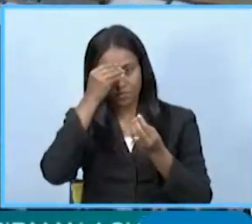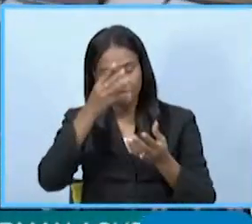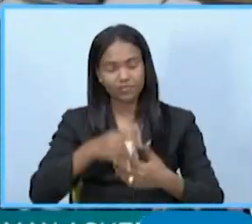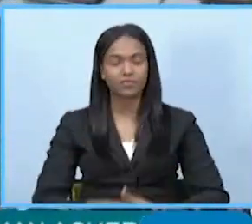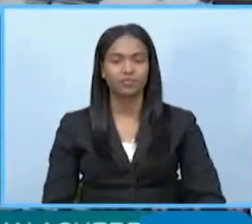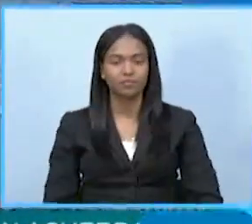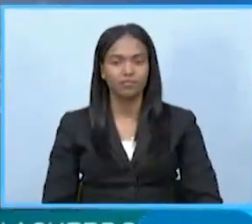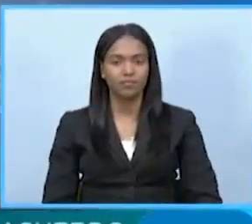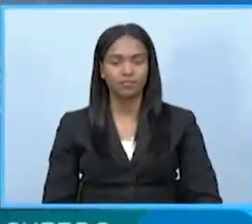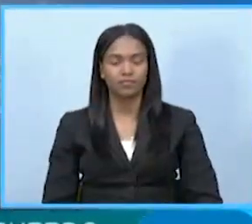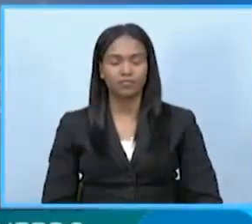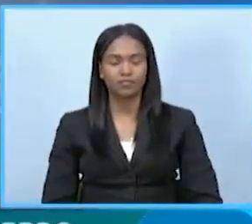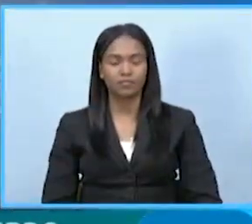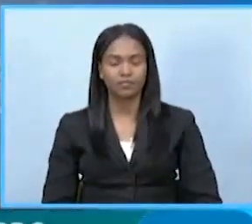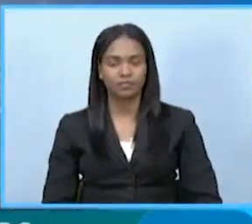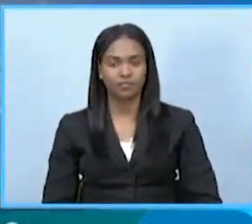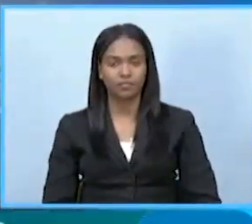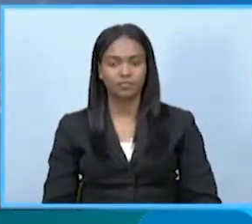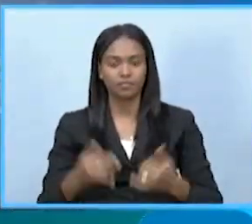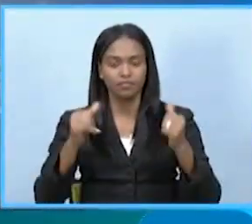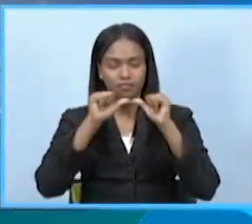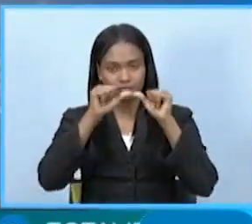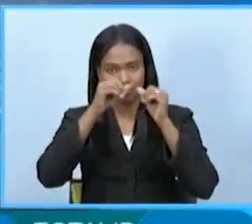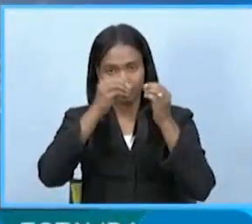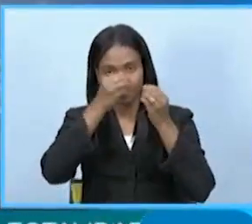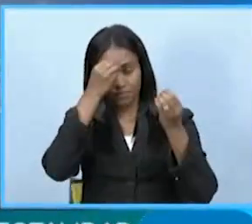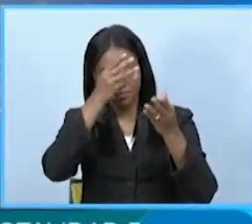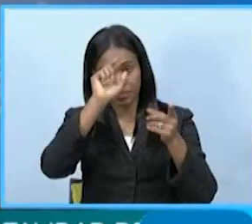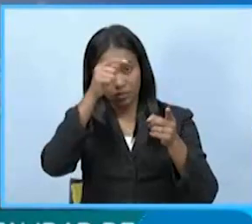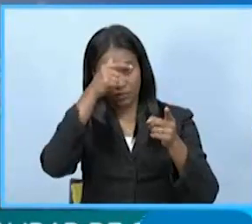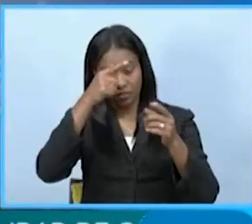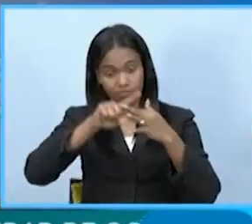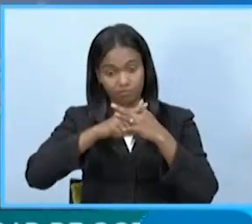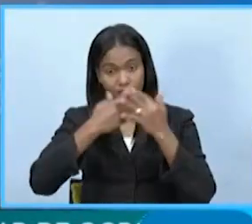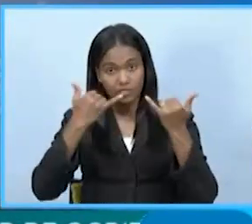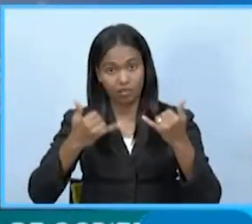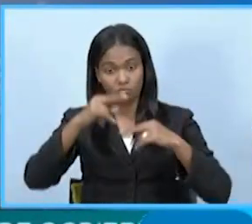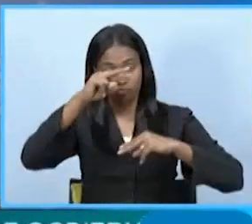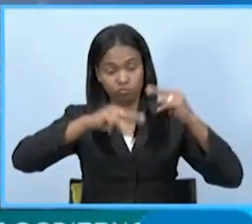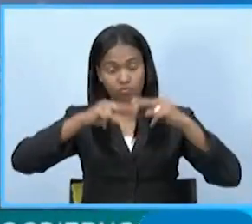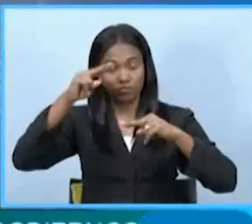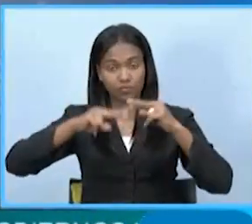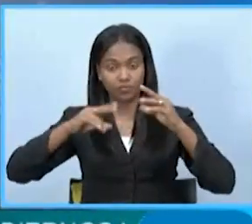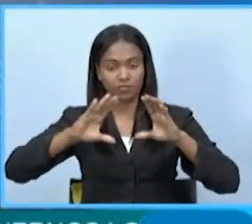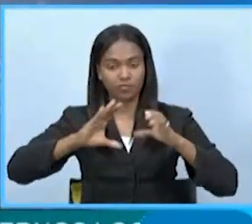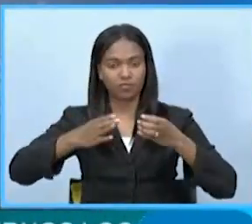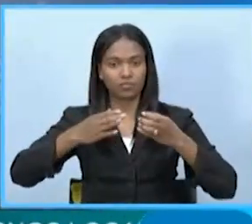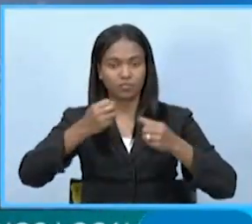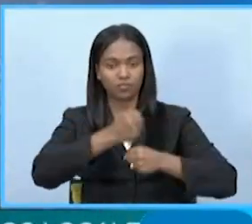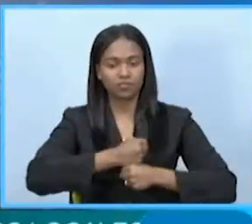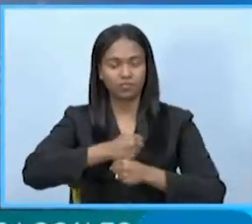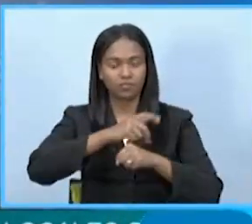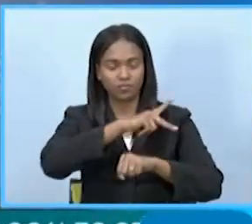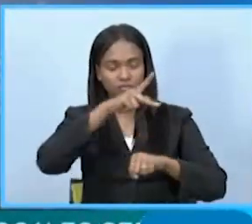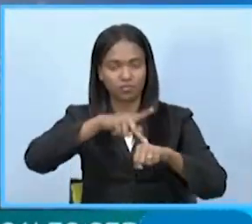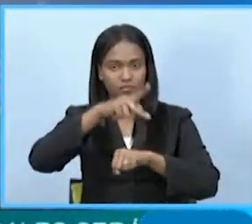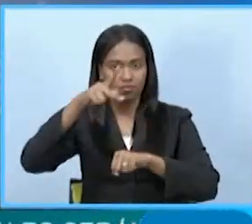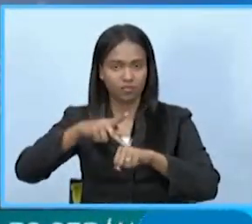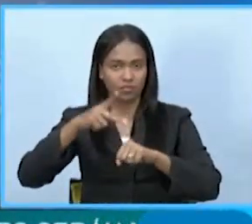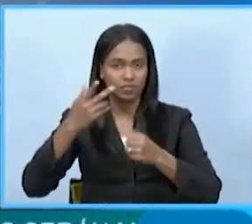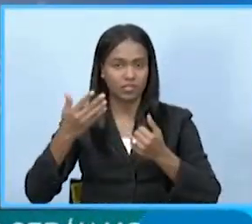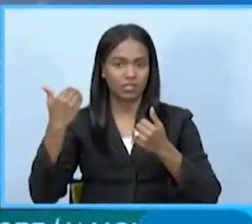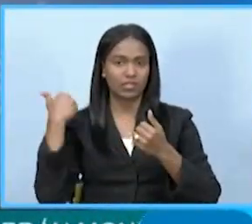de Noticias. Seguimos con las informaciones. El gobierno da inicio a la construcción del Centro Cívico Provincial.